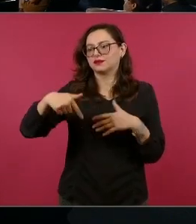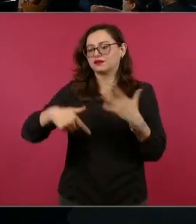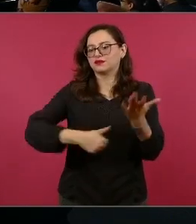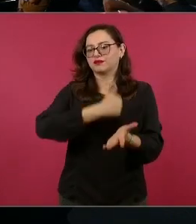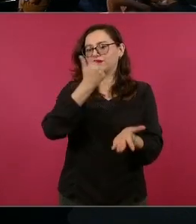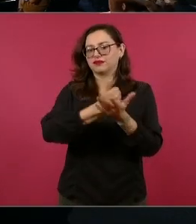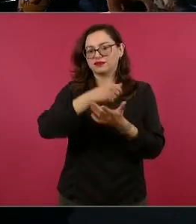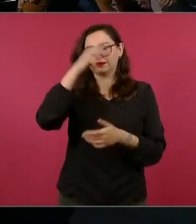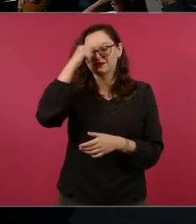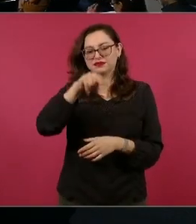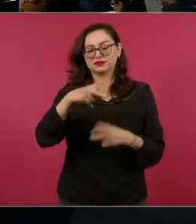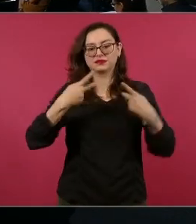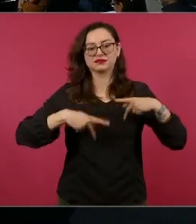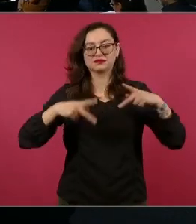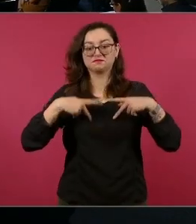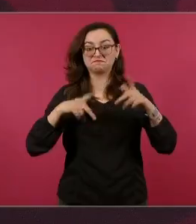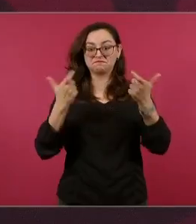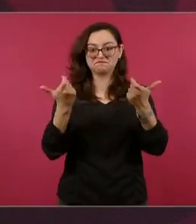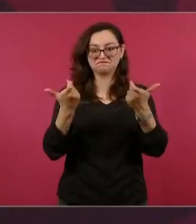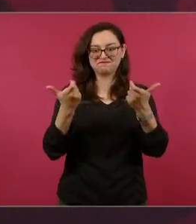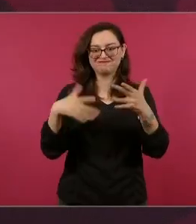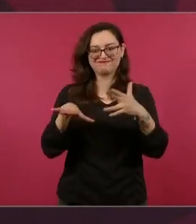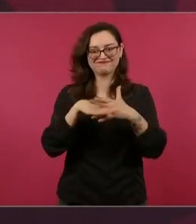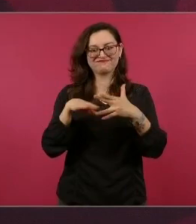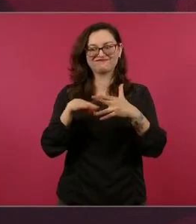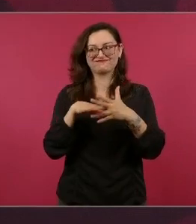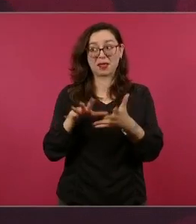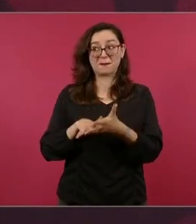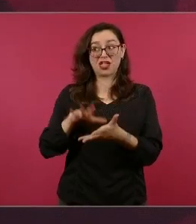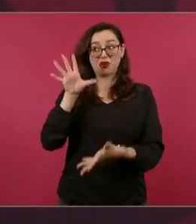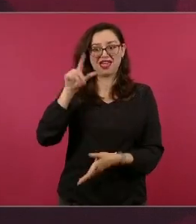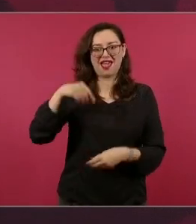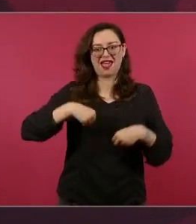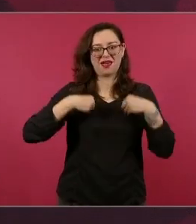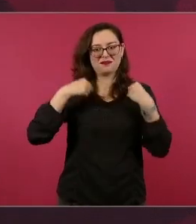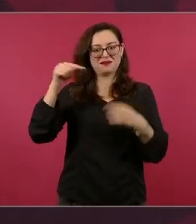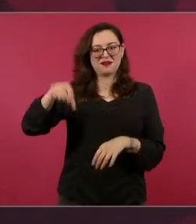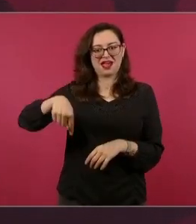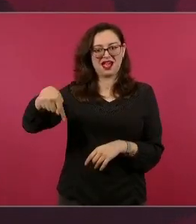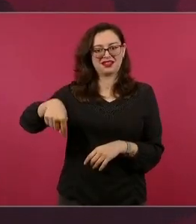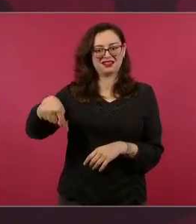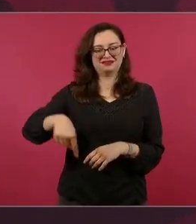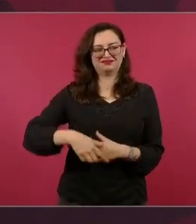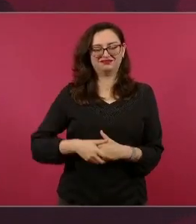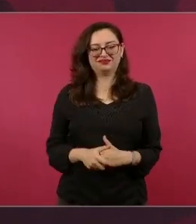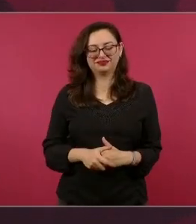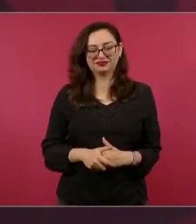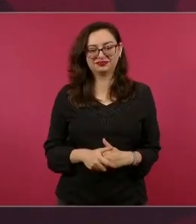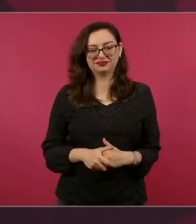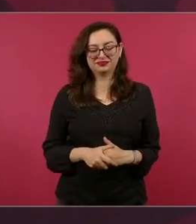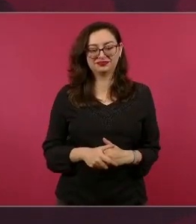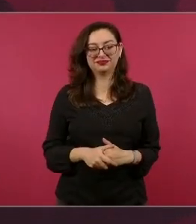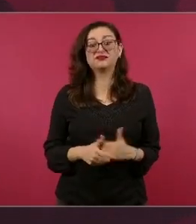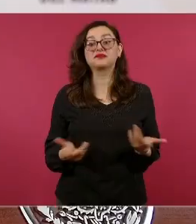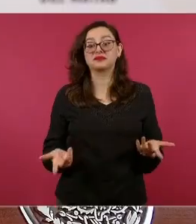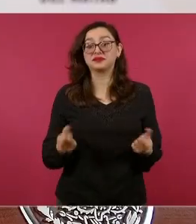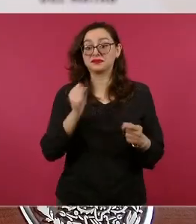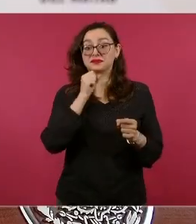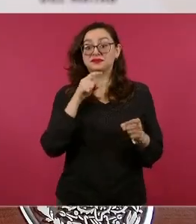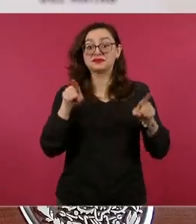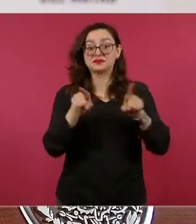De todo el país. Y también los mayores niveles